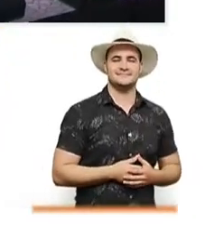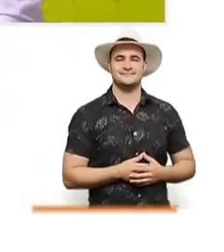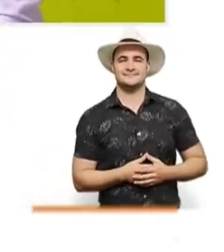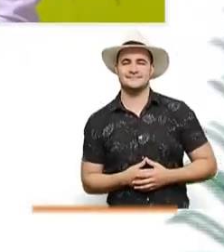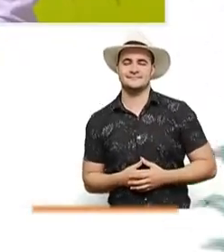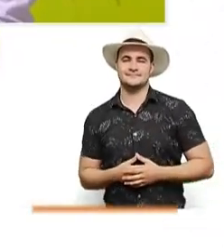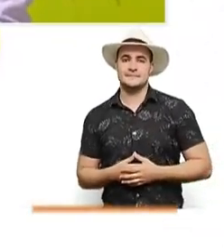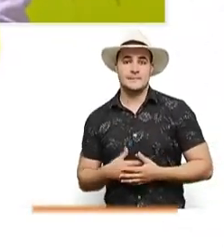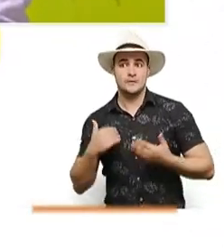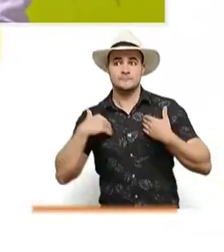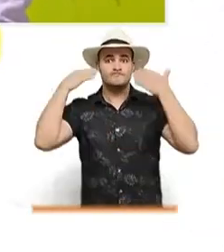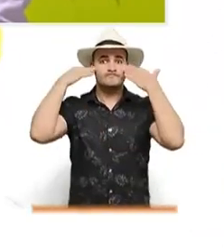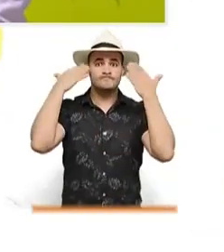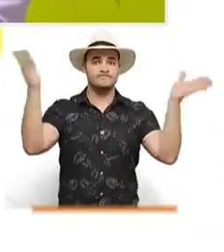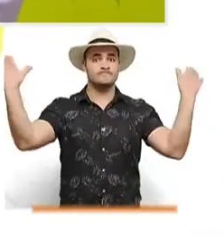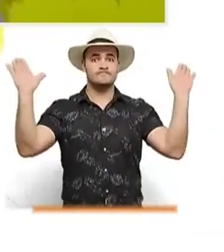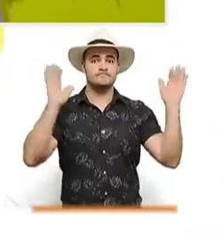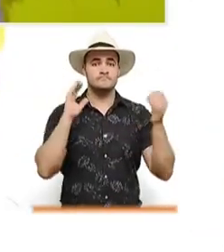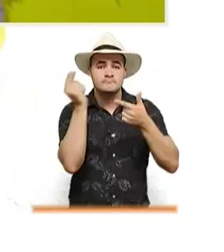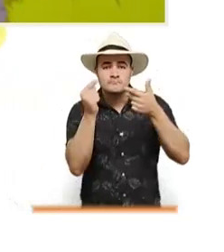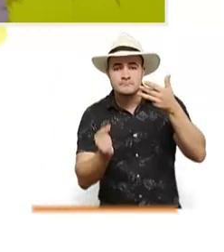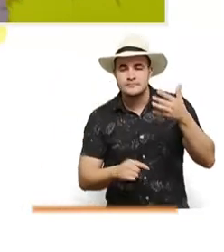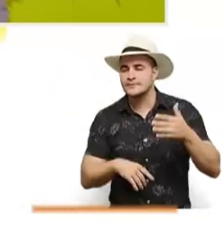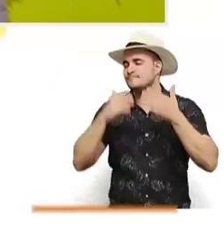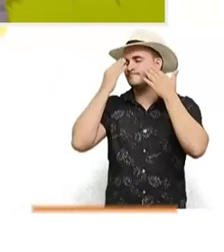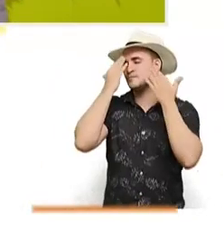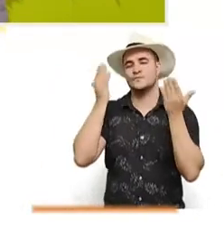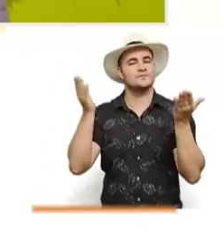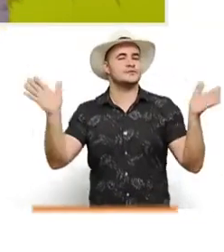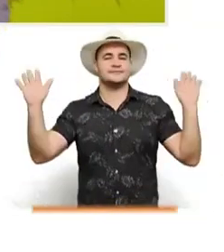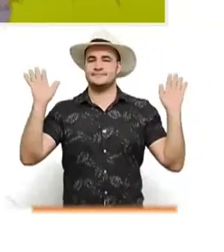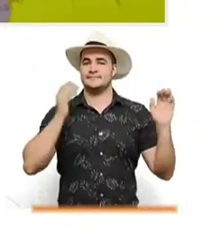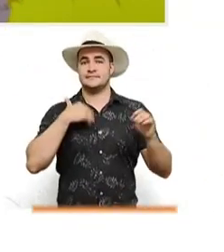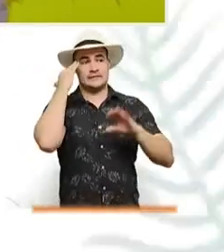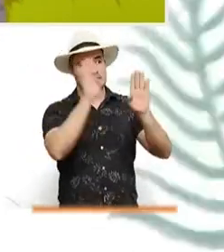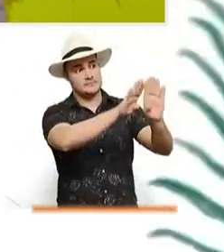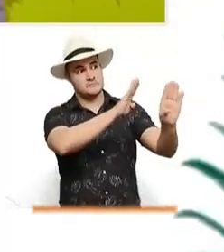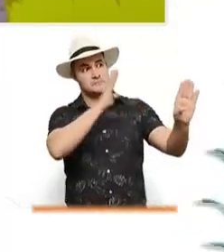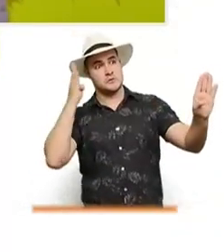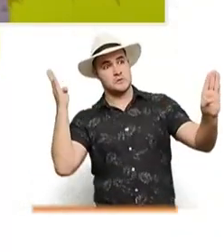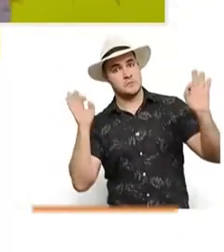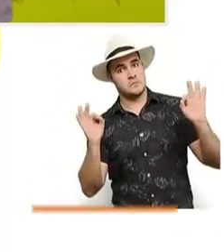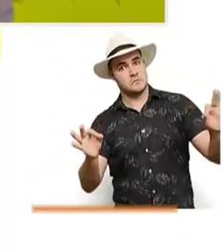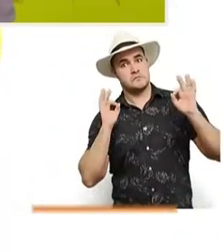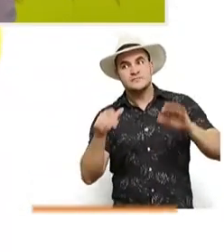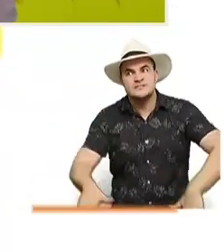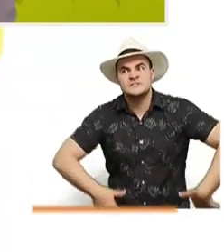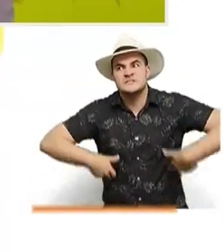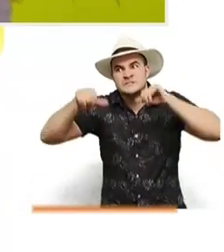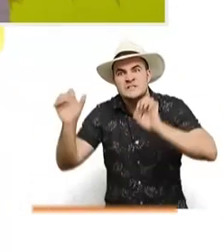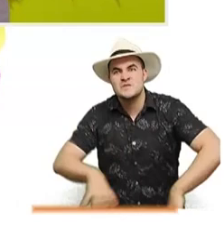No conozco nada más lindo que en la puerta abierta le salga el